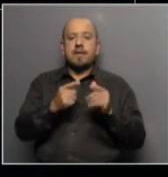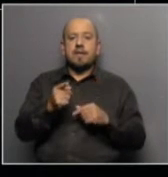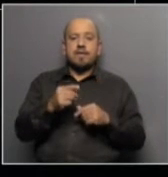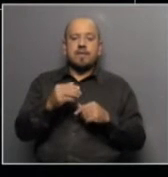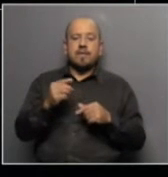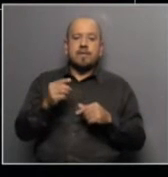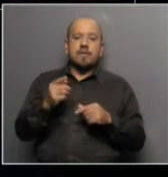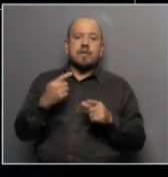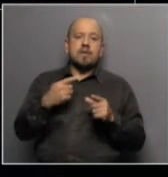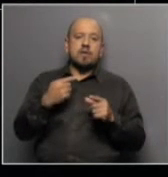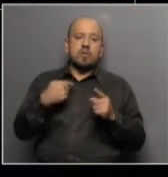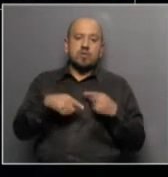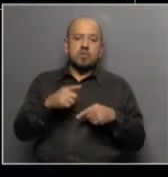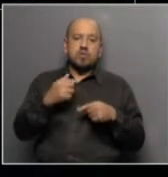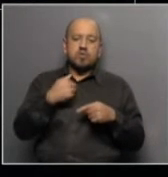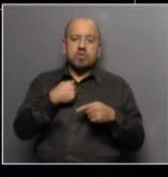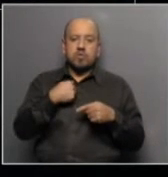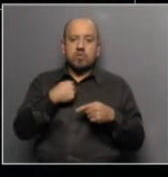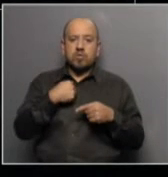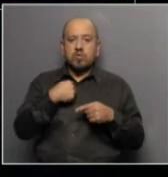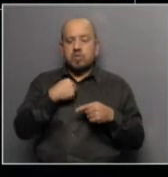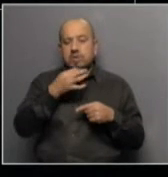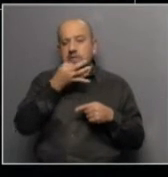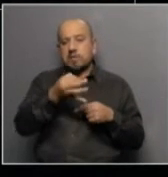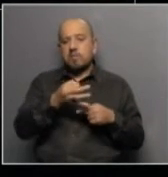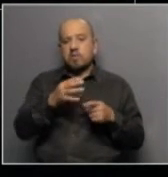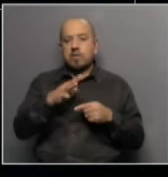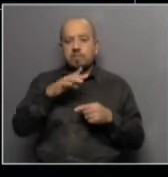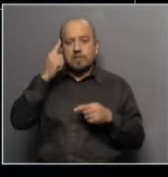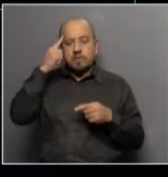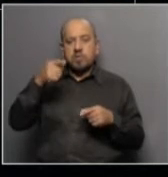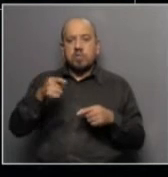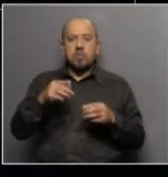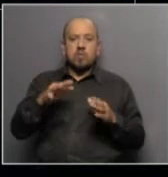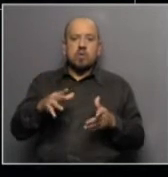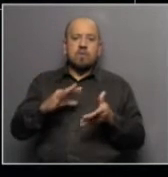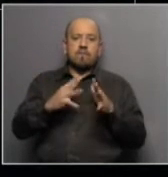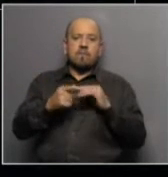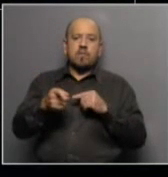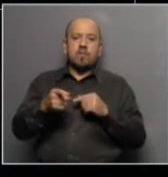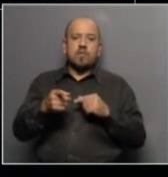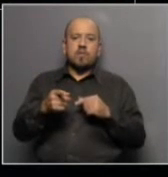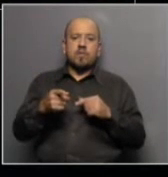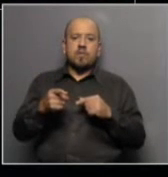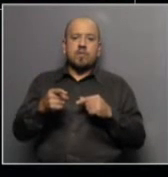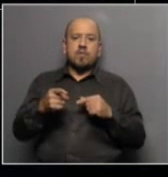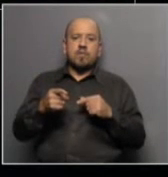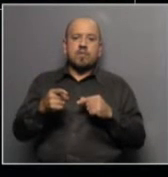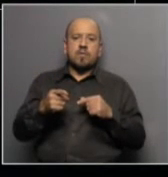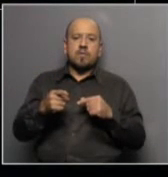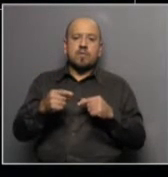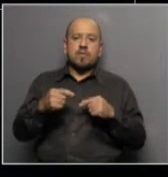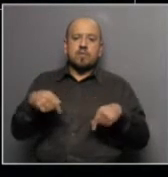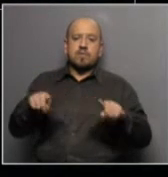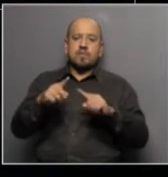agilidad. Entendemos que evidentemente está pensado en un paradigma donde se abraza